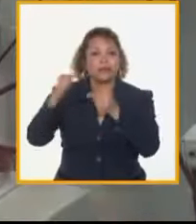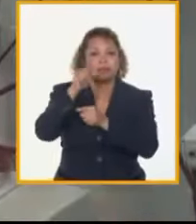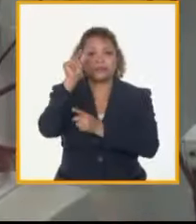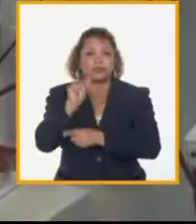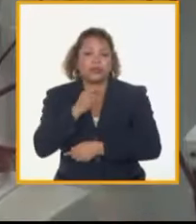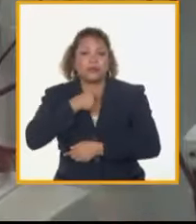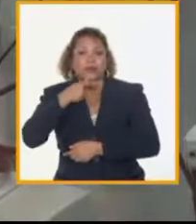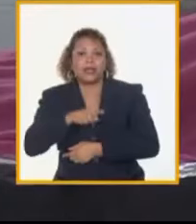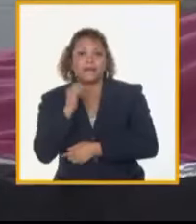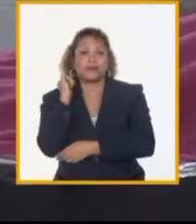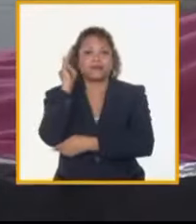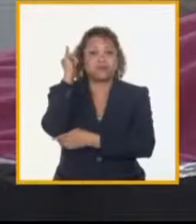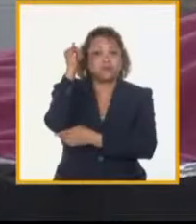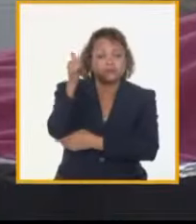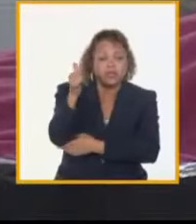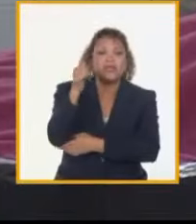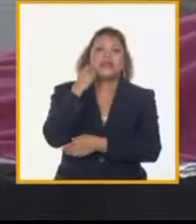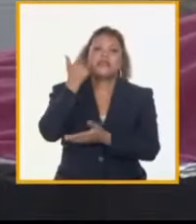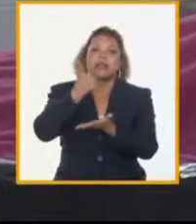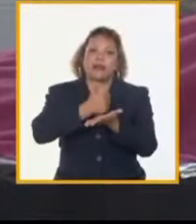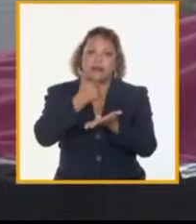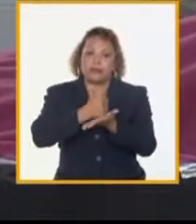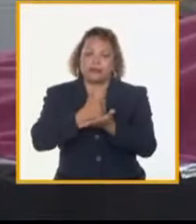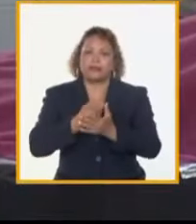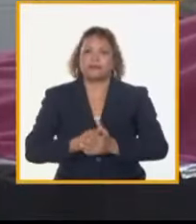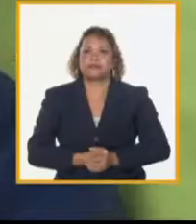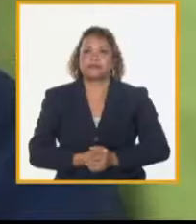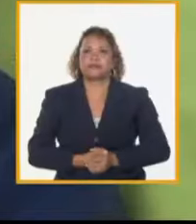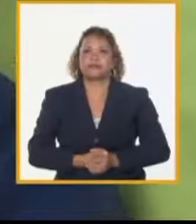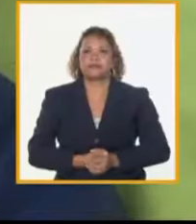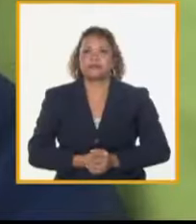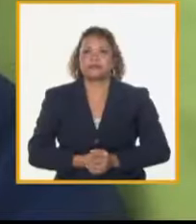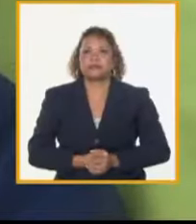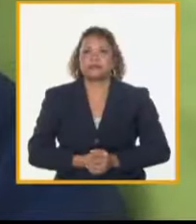que viven más alejados de la cabecera provincial. El Medibú